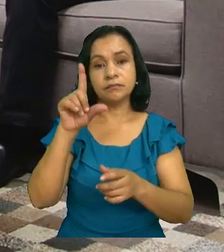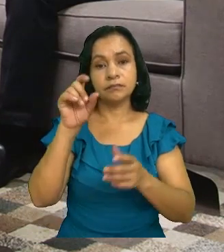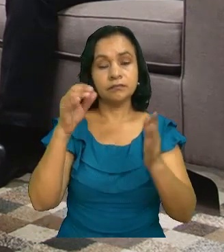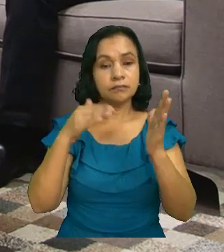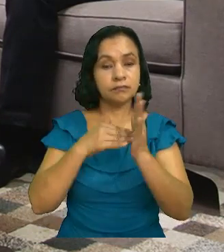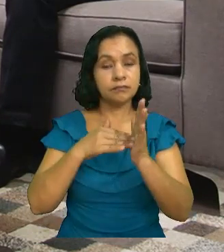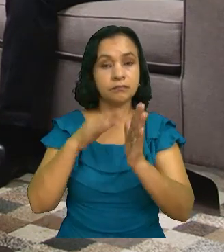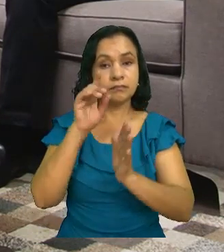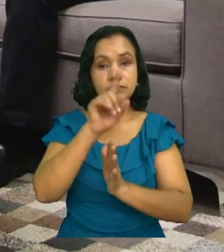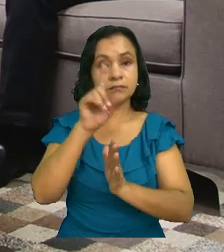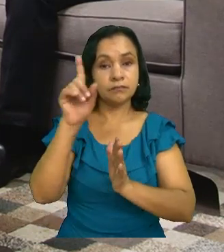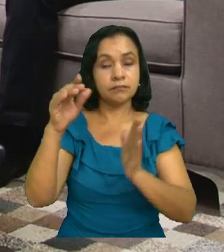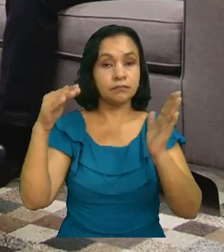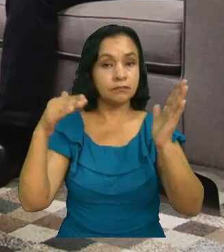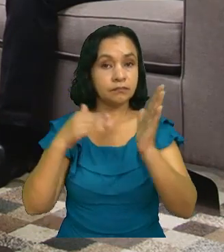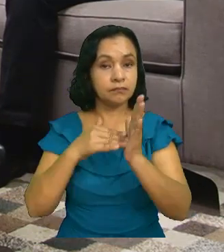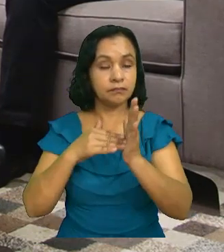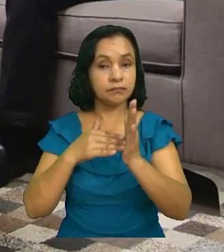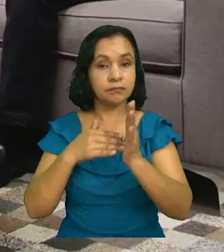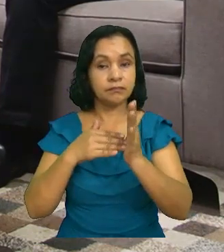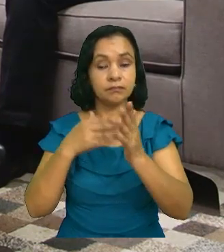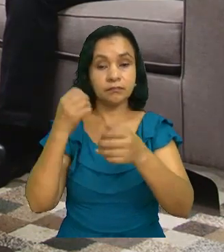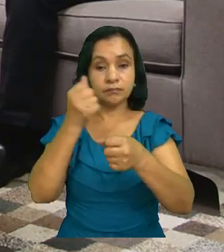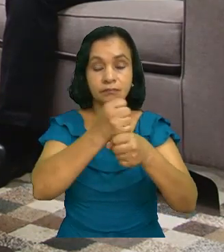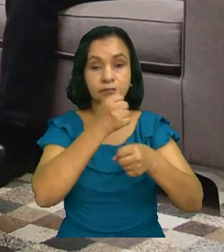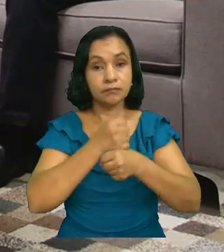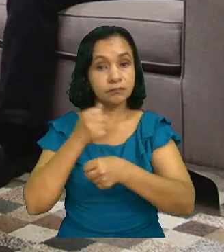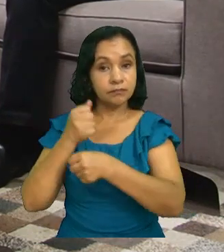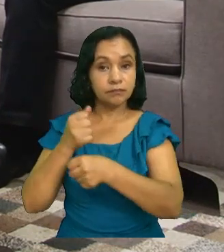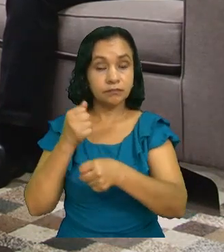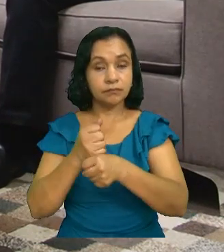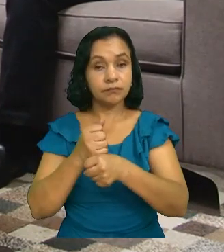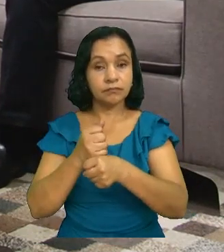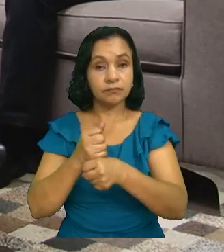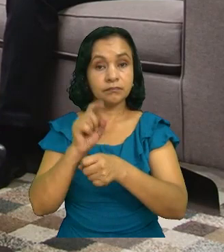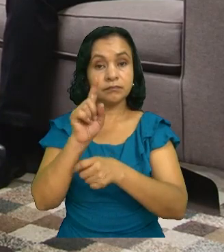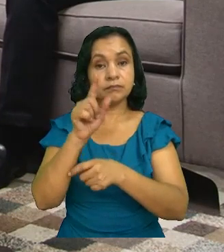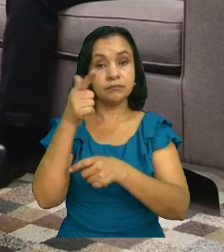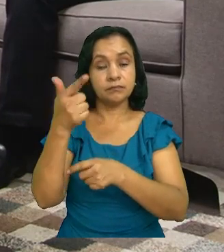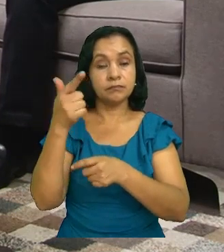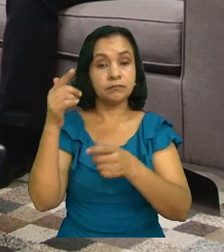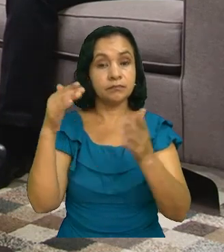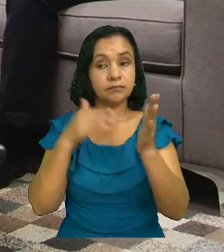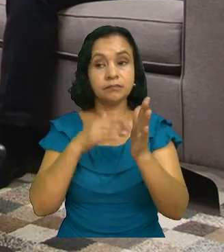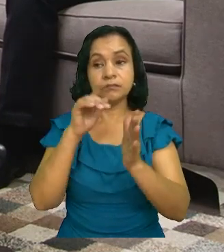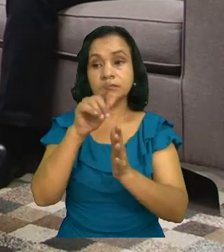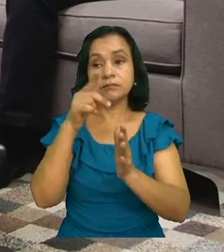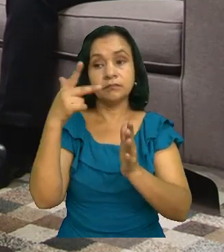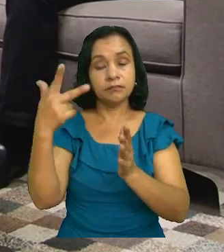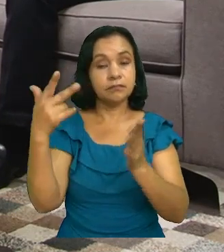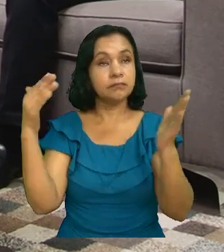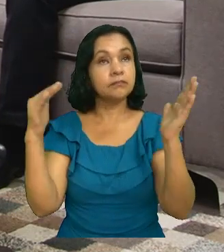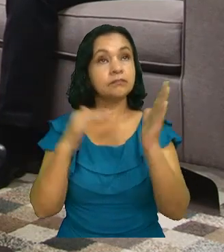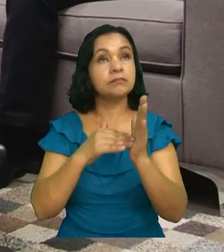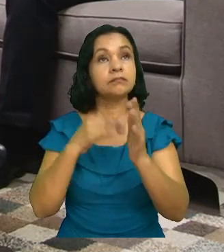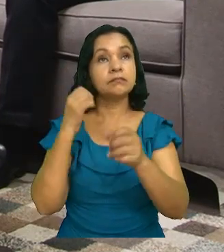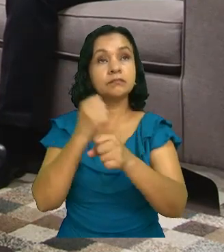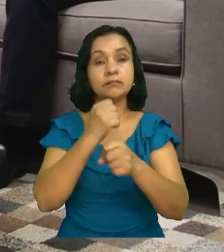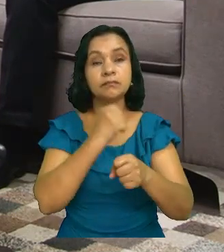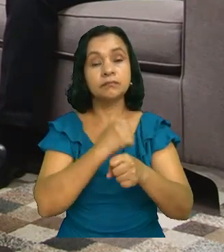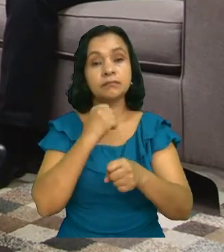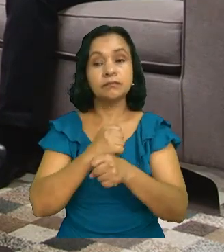11.000 empleos indirectos, que totalizan pues 17.000, 18.000 empleos en